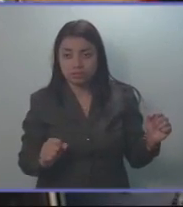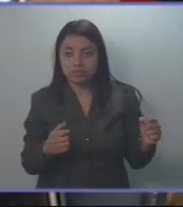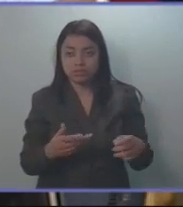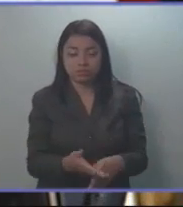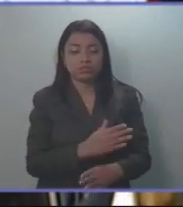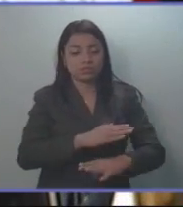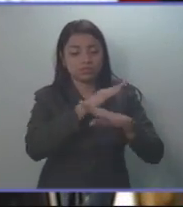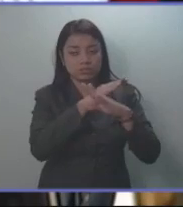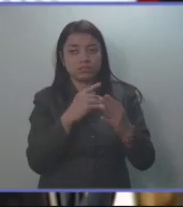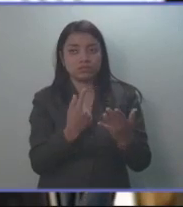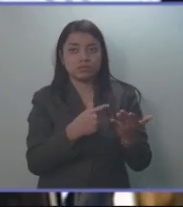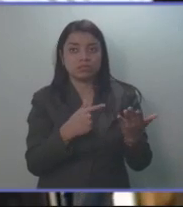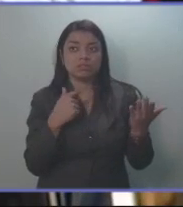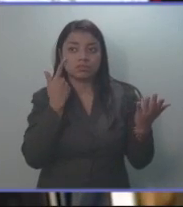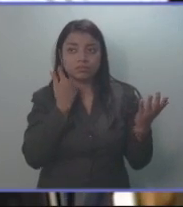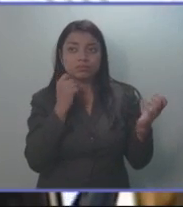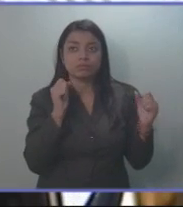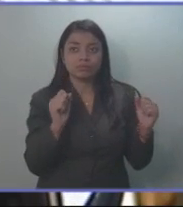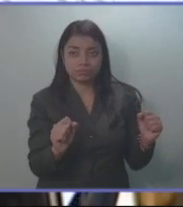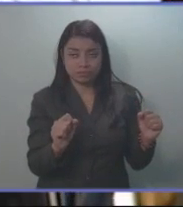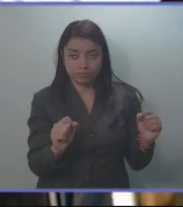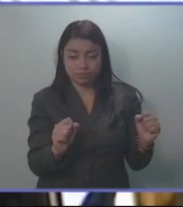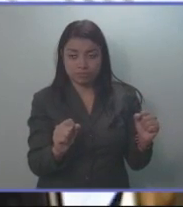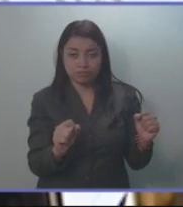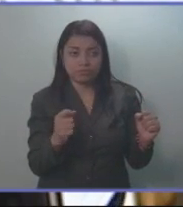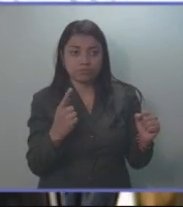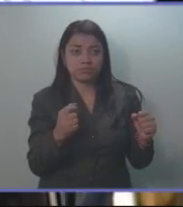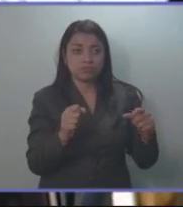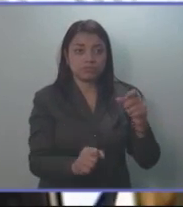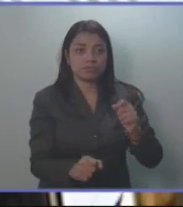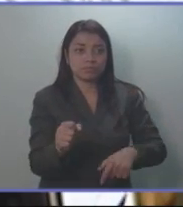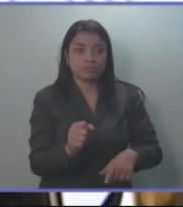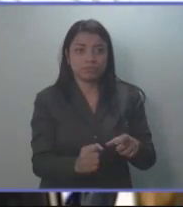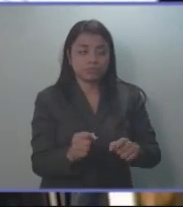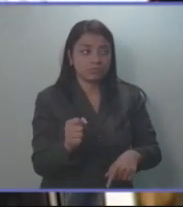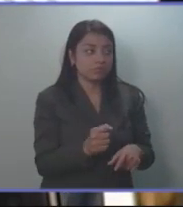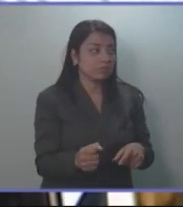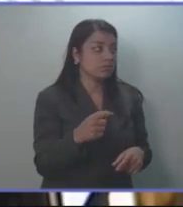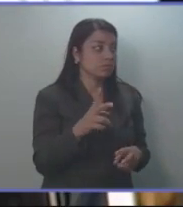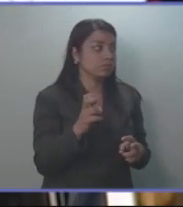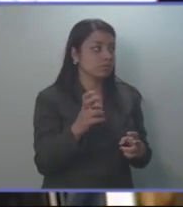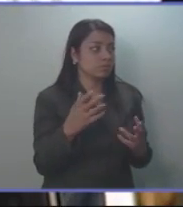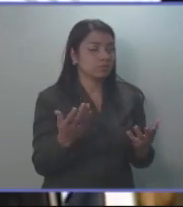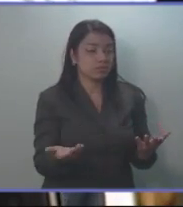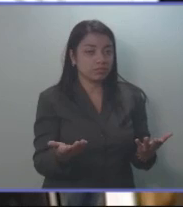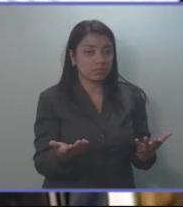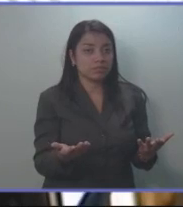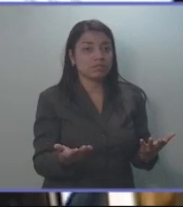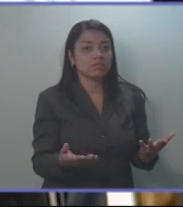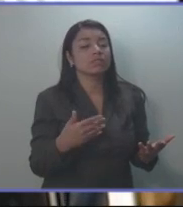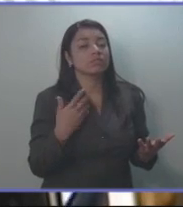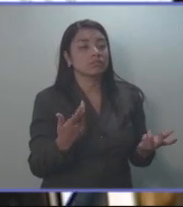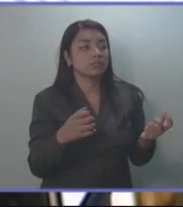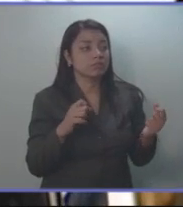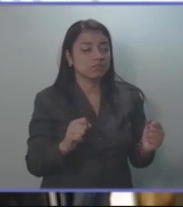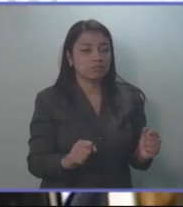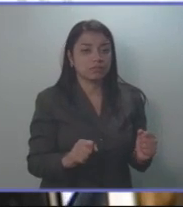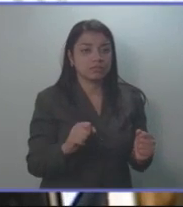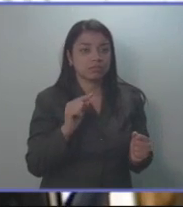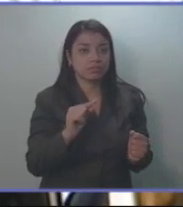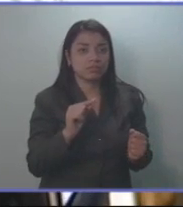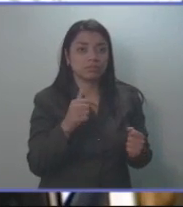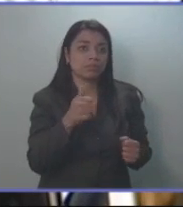esa oportunidad para que los pequeños agricultores afectados por la sequía reciban este